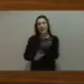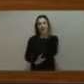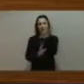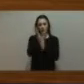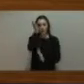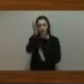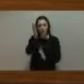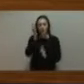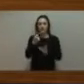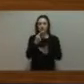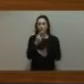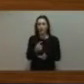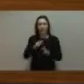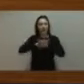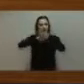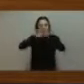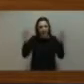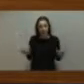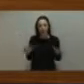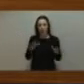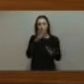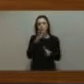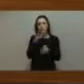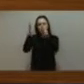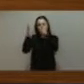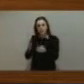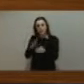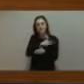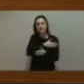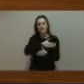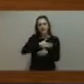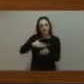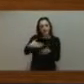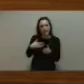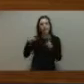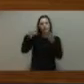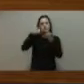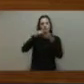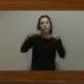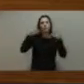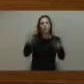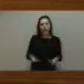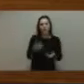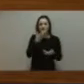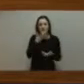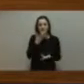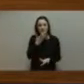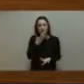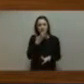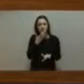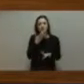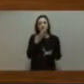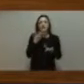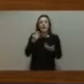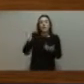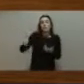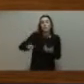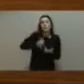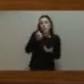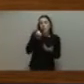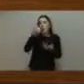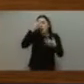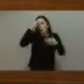dicho claramente. Ustedes tienden, y lo que pretenden es, si encuentran una alternativa